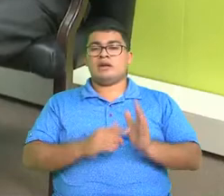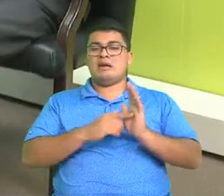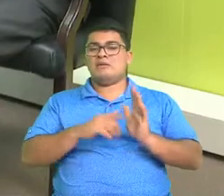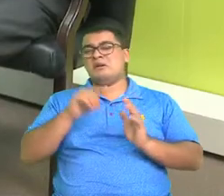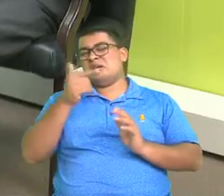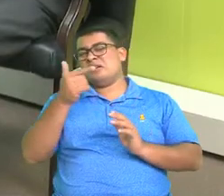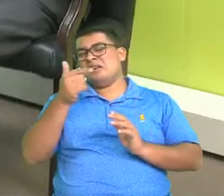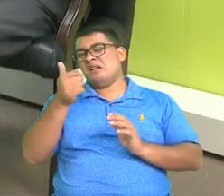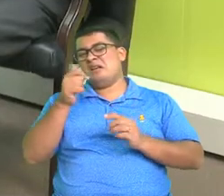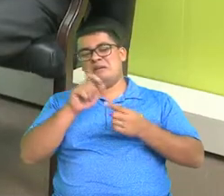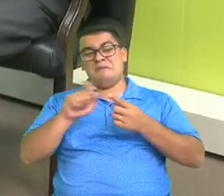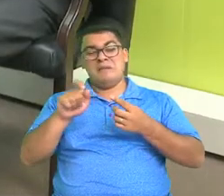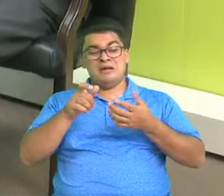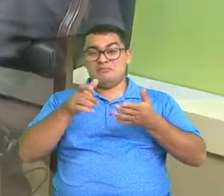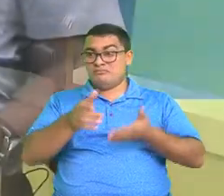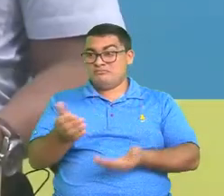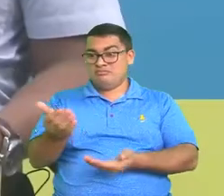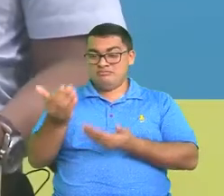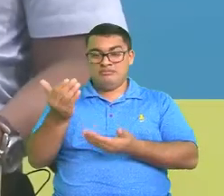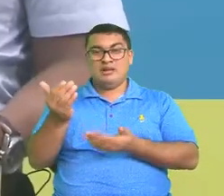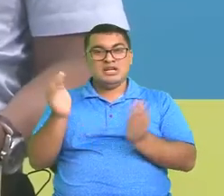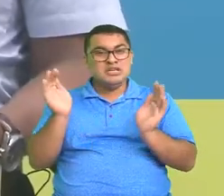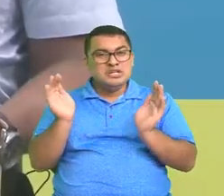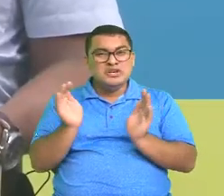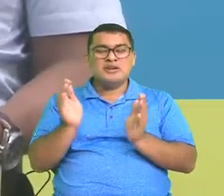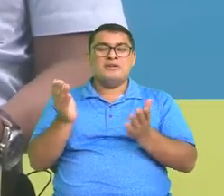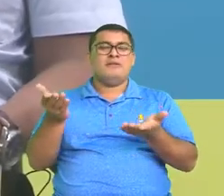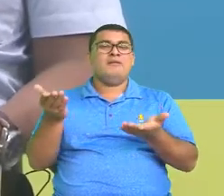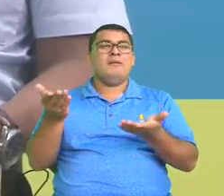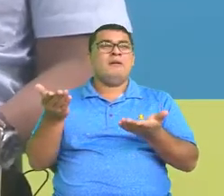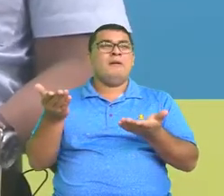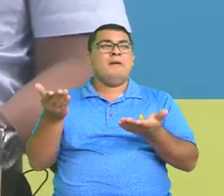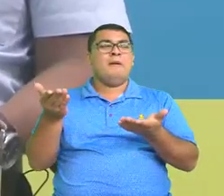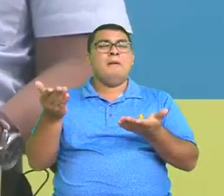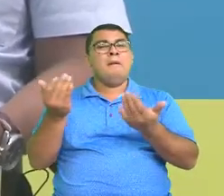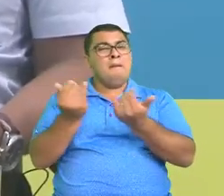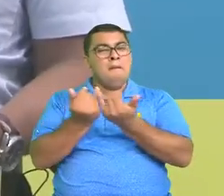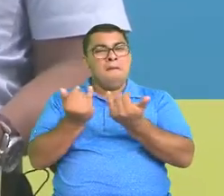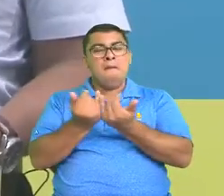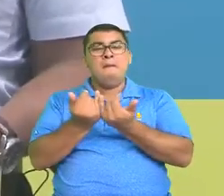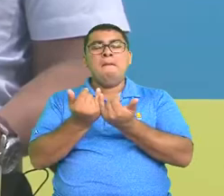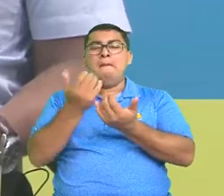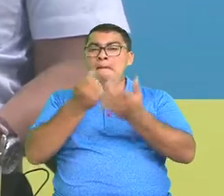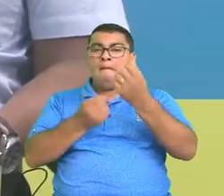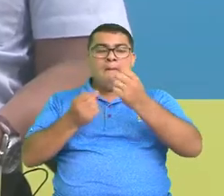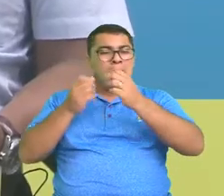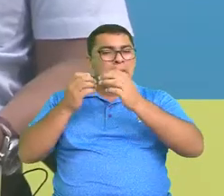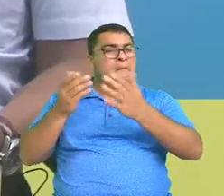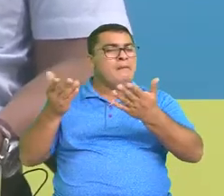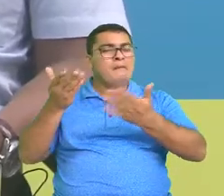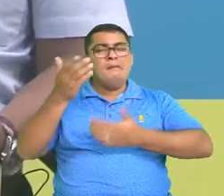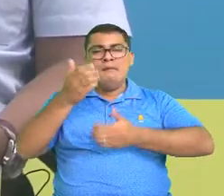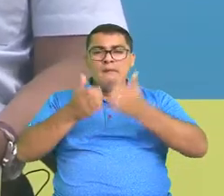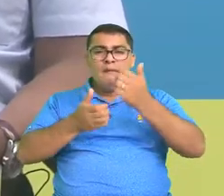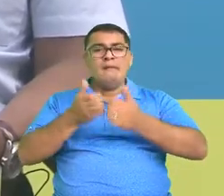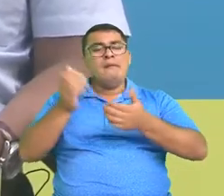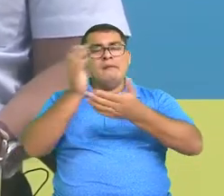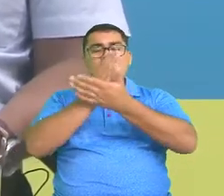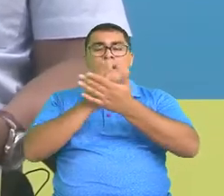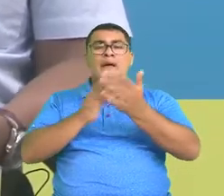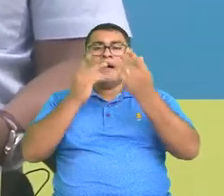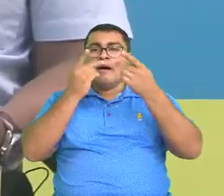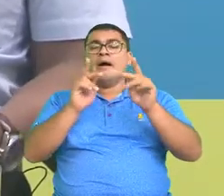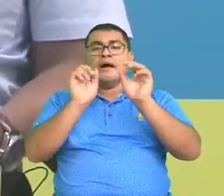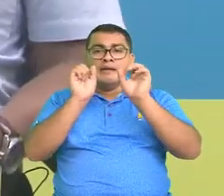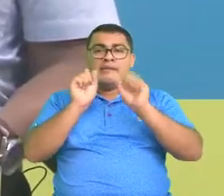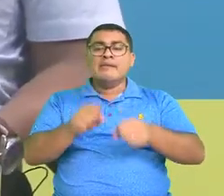nacen prematuramente. Sí. Y decía que no todos están expuestos también a la intolerancia a la lactosa. Pero hay muchas posibilidades de que